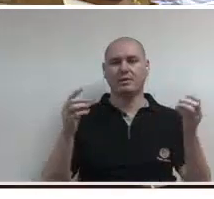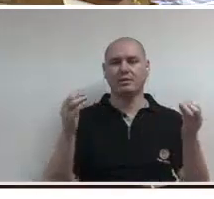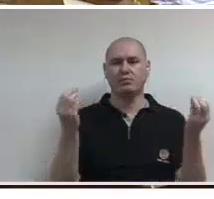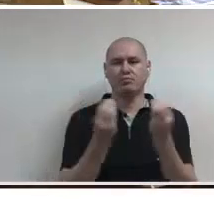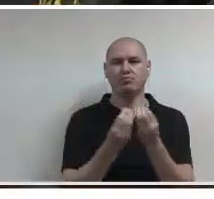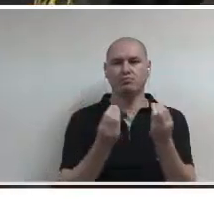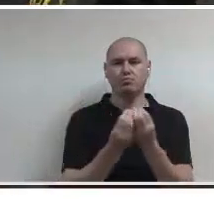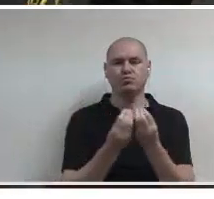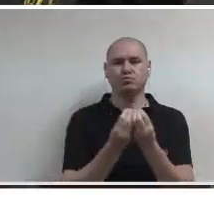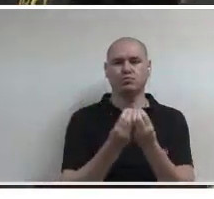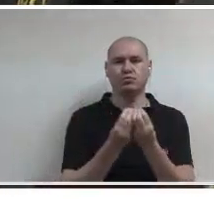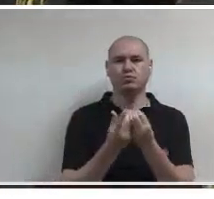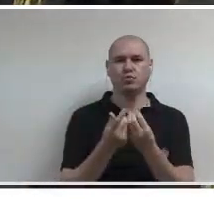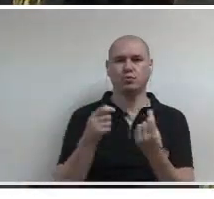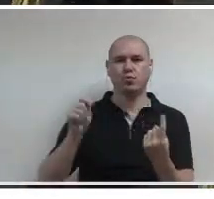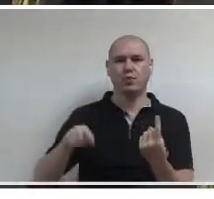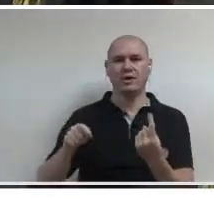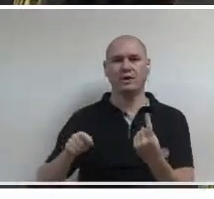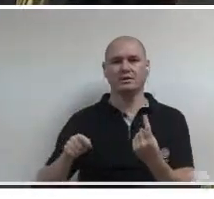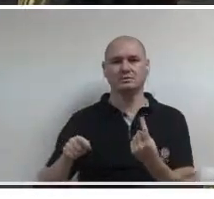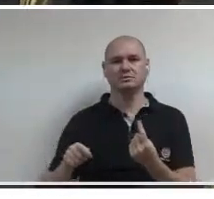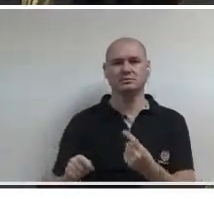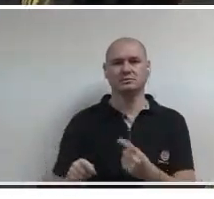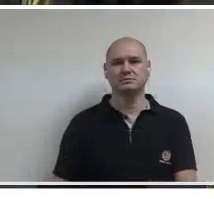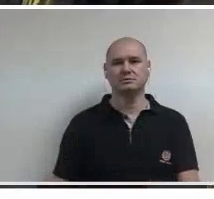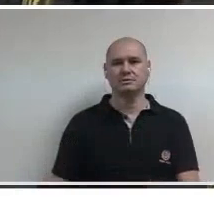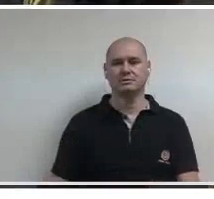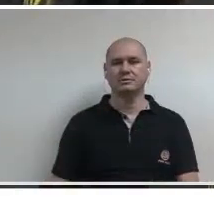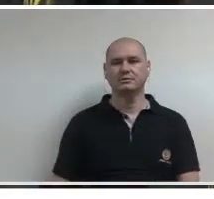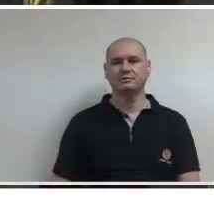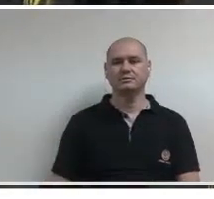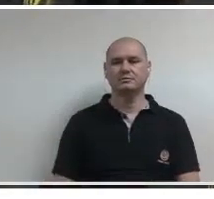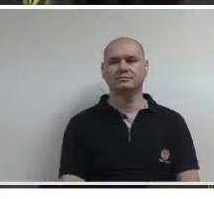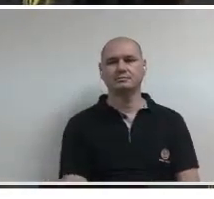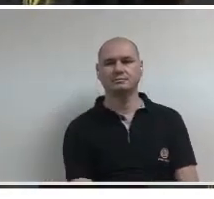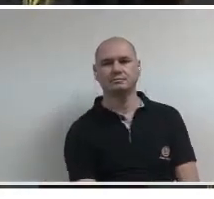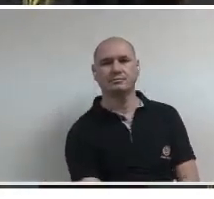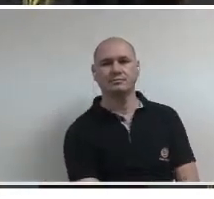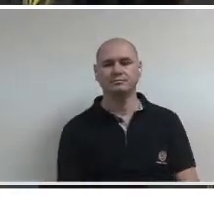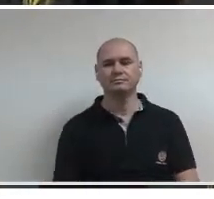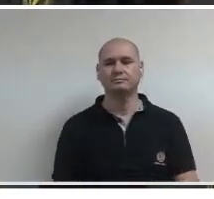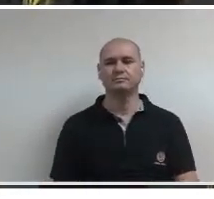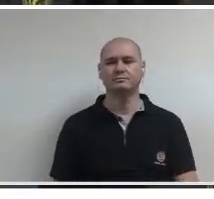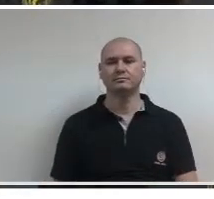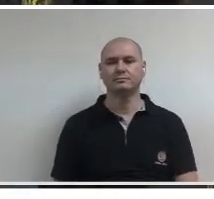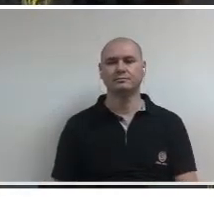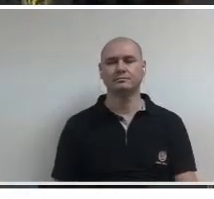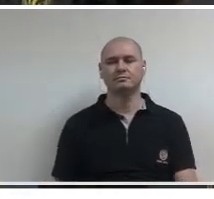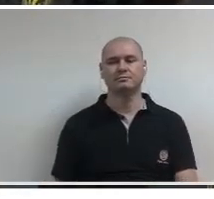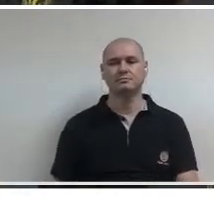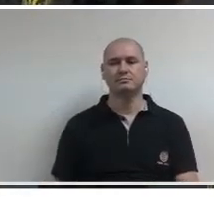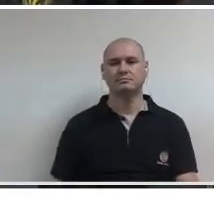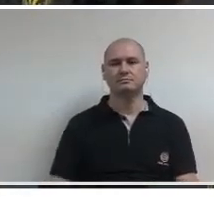última acción pero hija pe está accionante oye por escogida magistrado me mira ahí